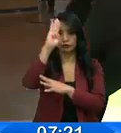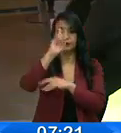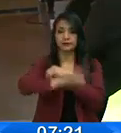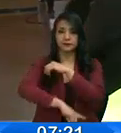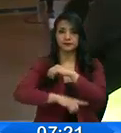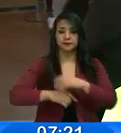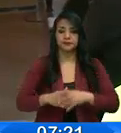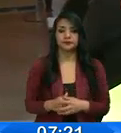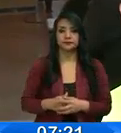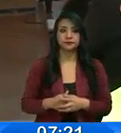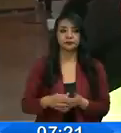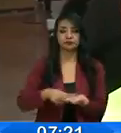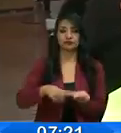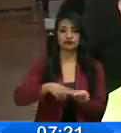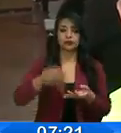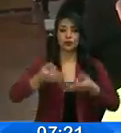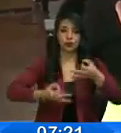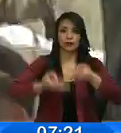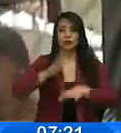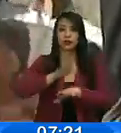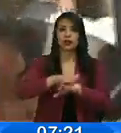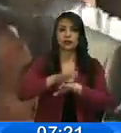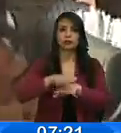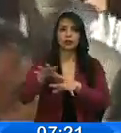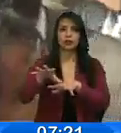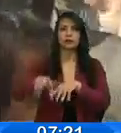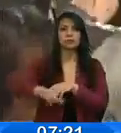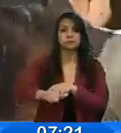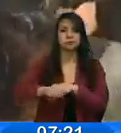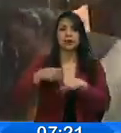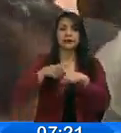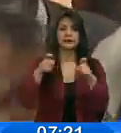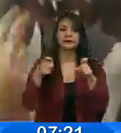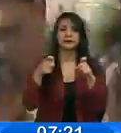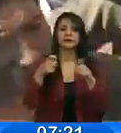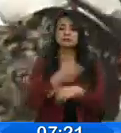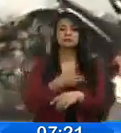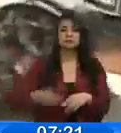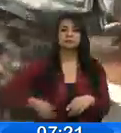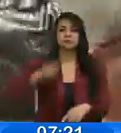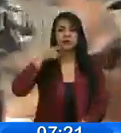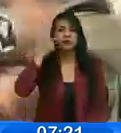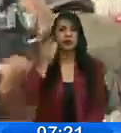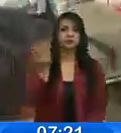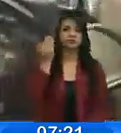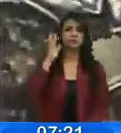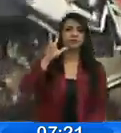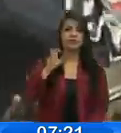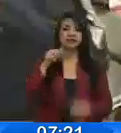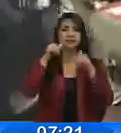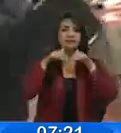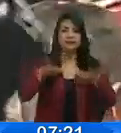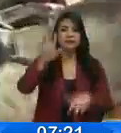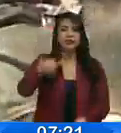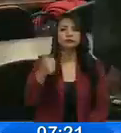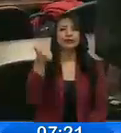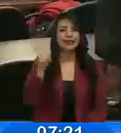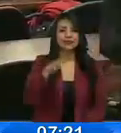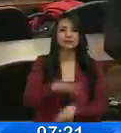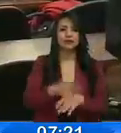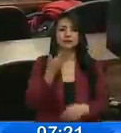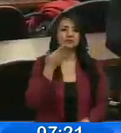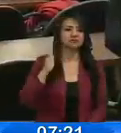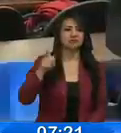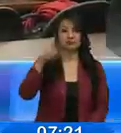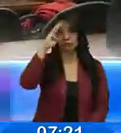La audiencia de juzgamiento por el presunto delito de plagio del expresidente Rafael Correa, que habría ocurrido el 30 de septiembre del 2010 durante la revuelta